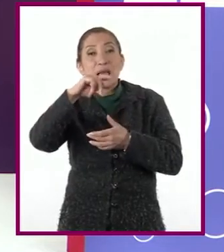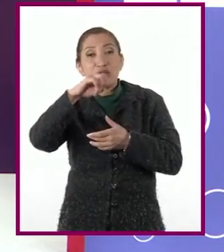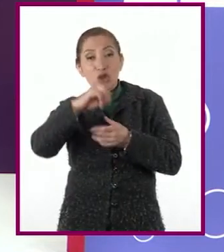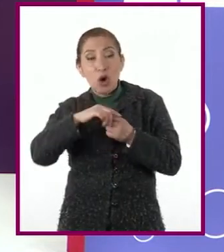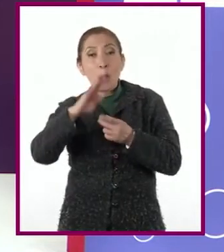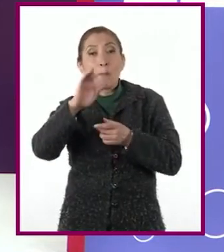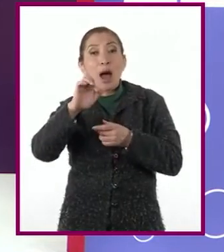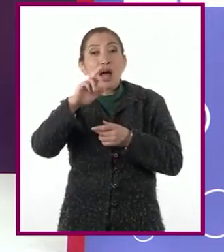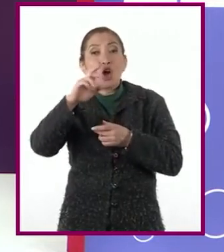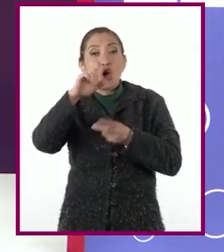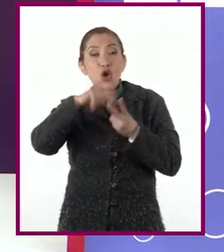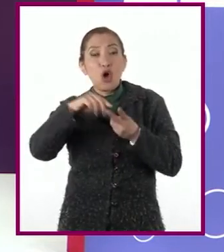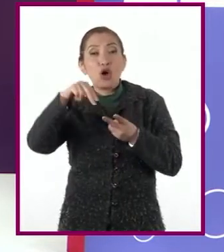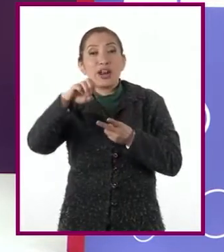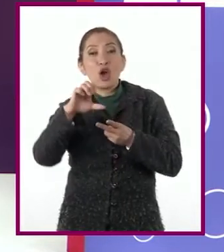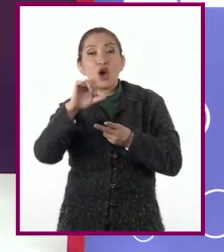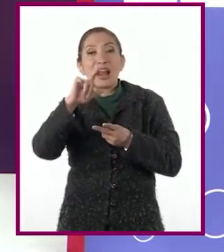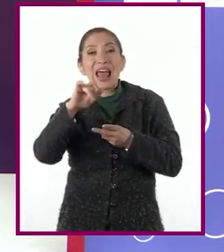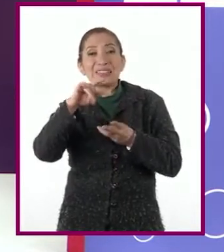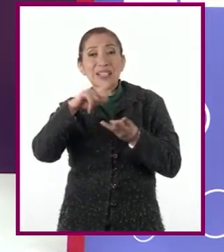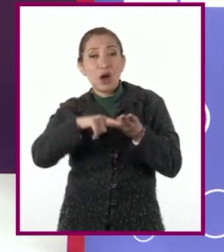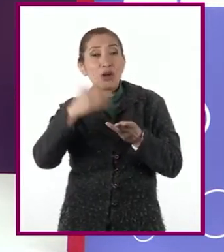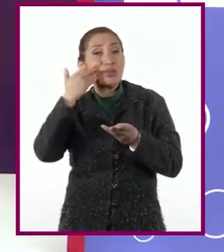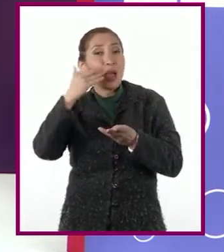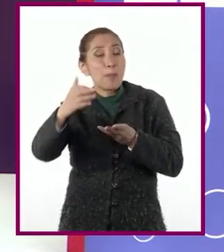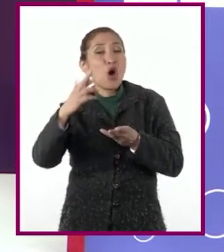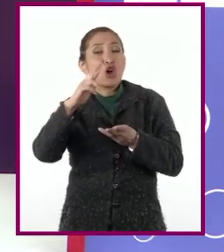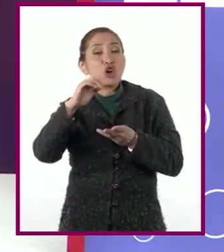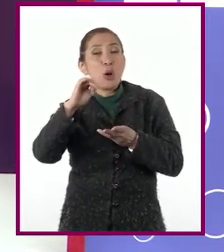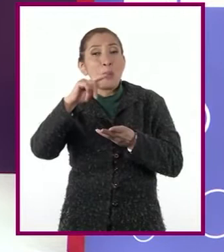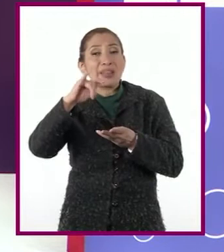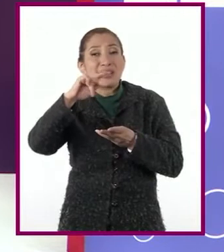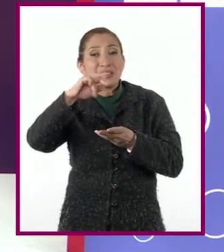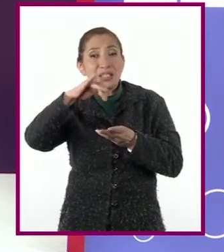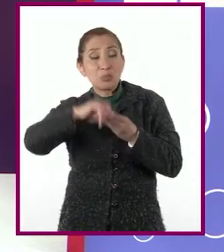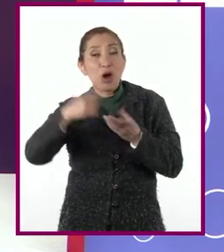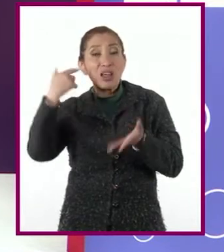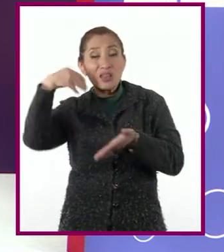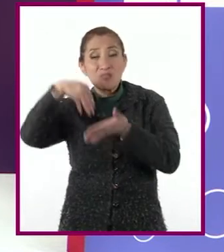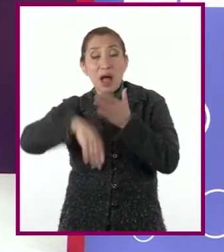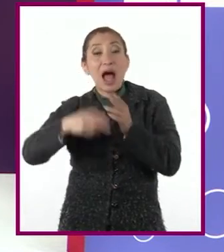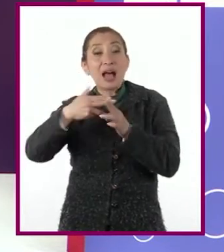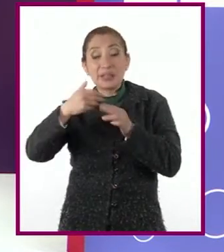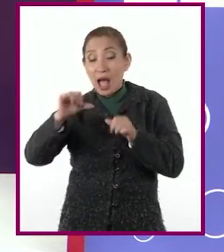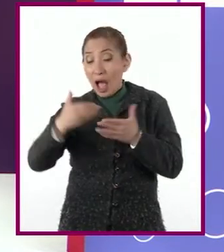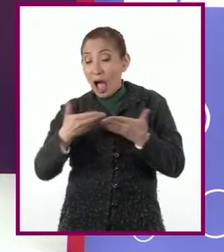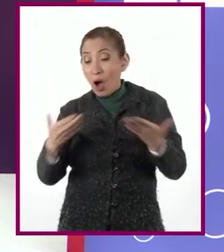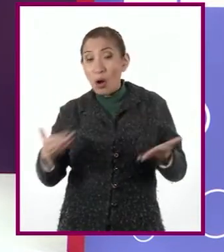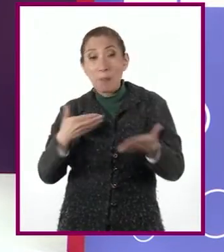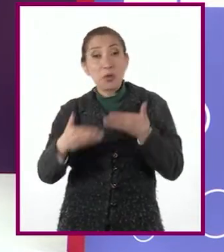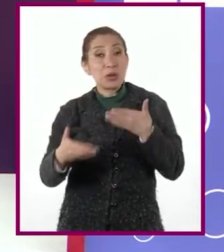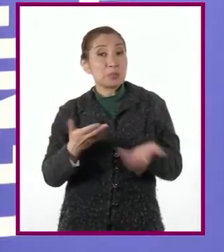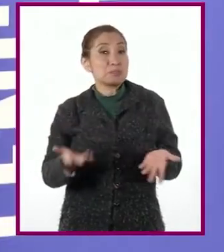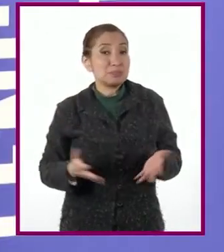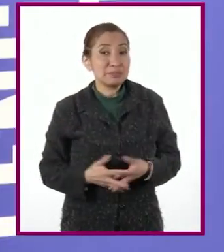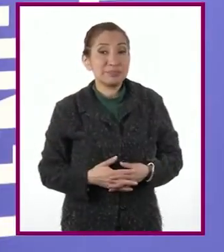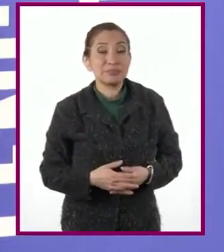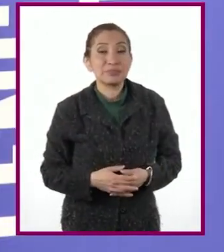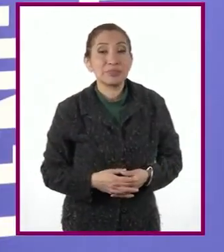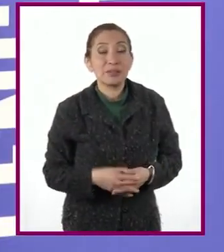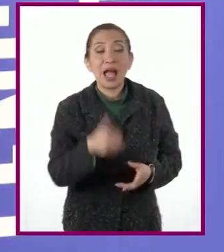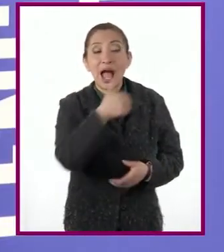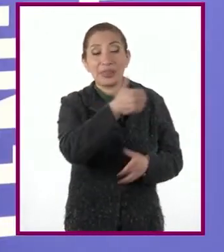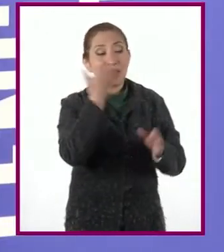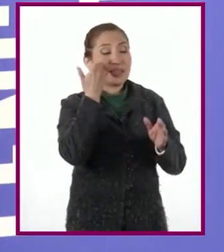época barroca, el neoclásico, la época del romanticismo y de la decadencia hasta llegar a la vanguardia.